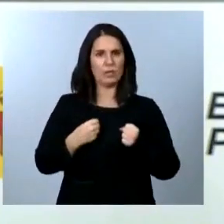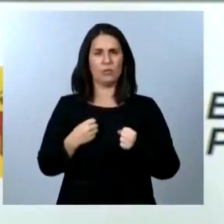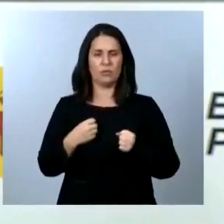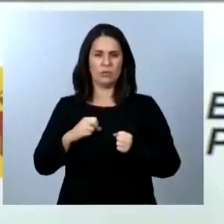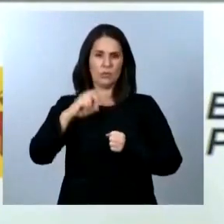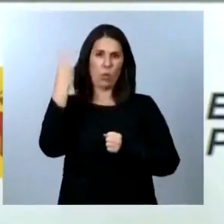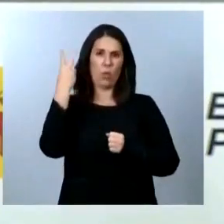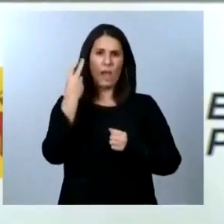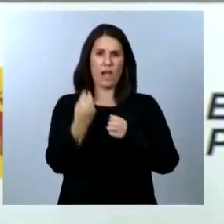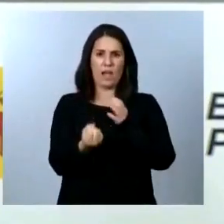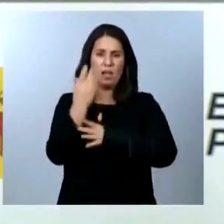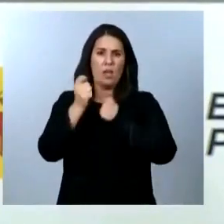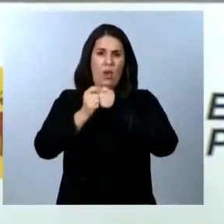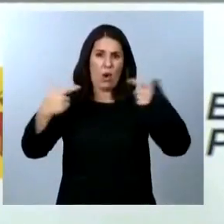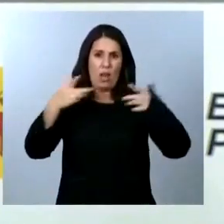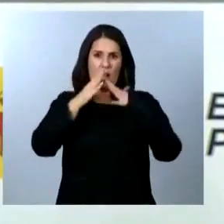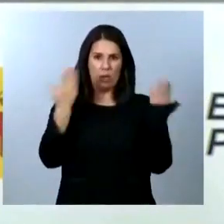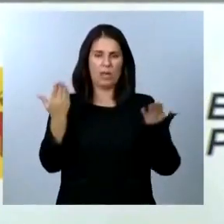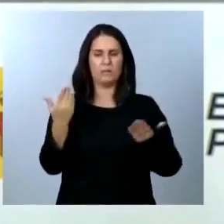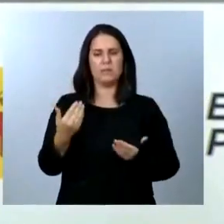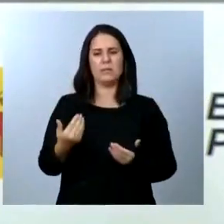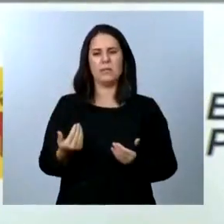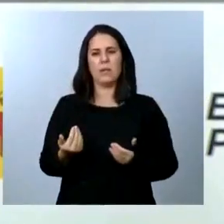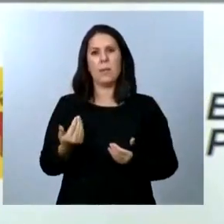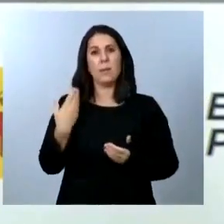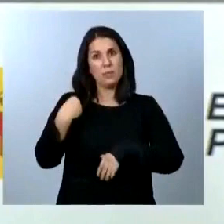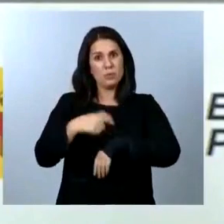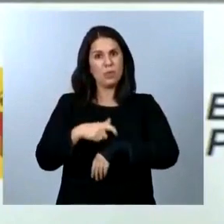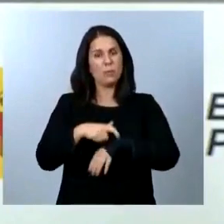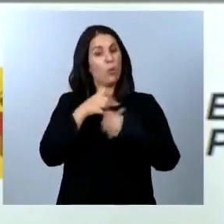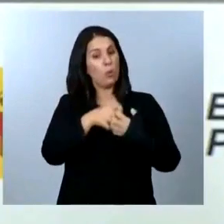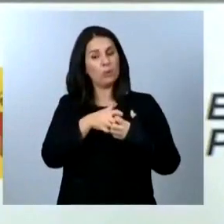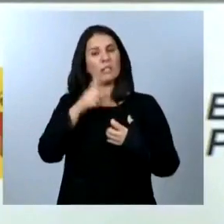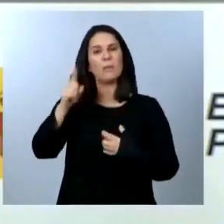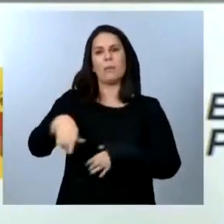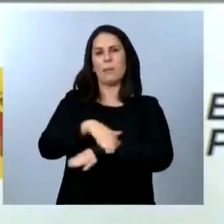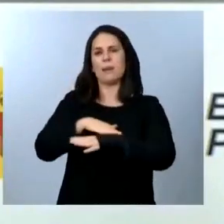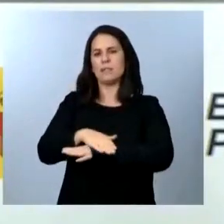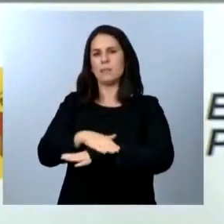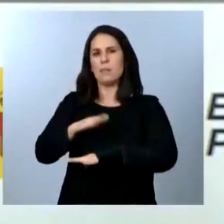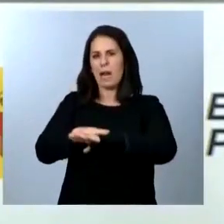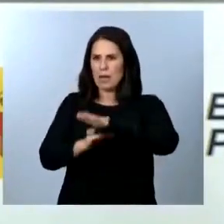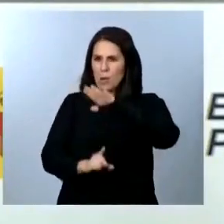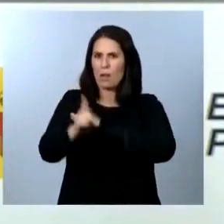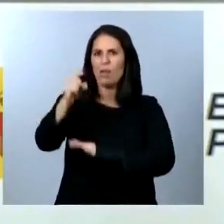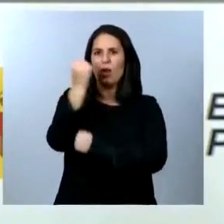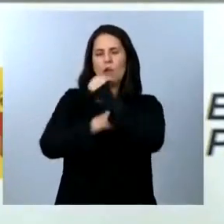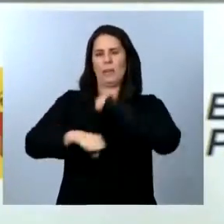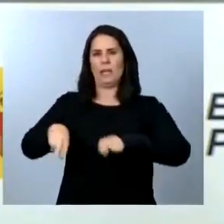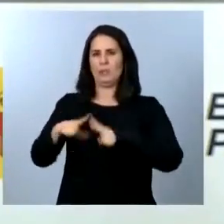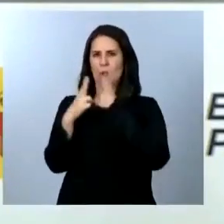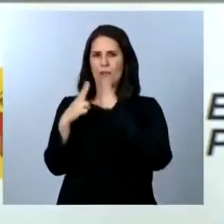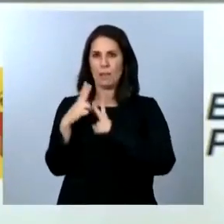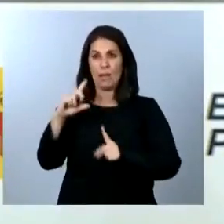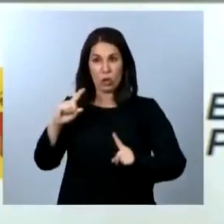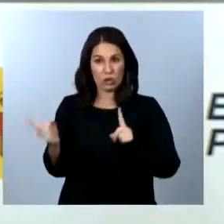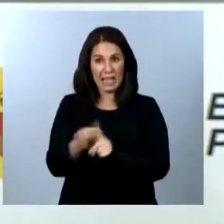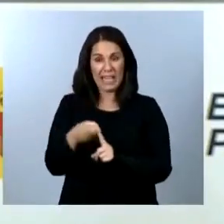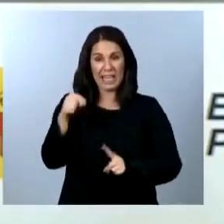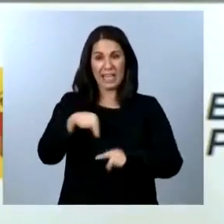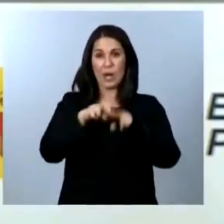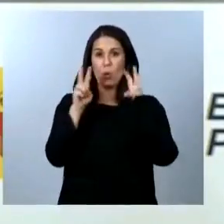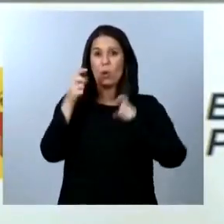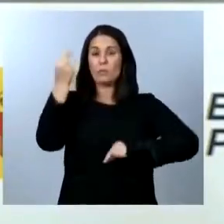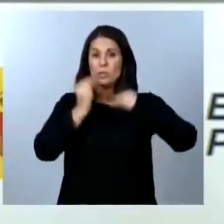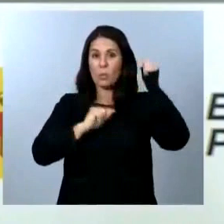Europa y España, pero a la vez debemos sentar las bases de la recuperación económica y social. Y para lograrlo, estos nuevos presupuestos, a mi juicio,